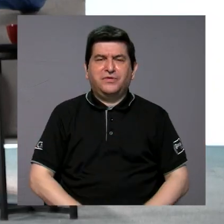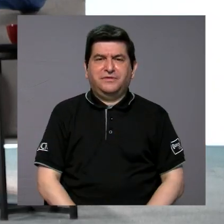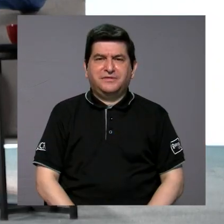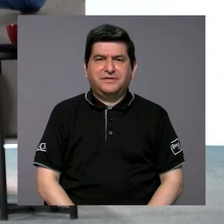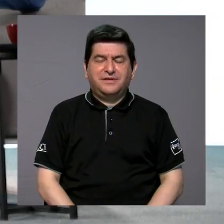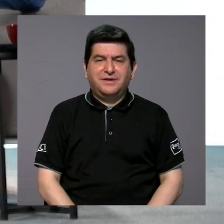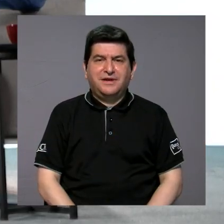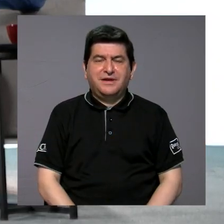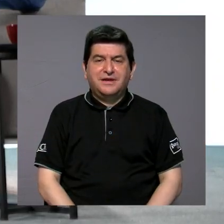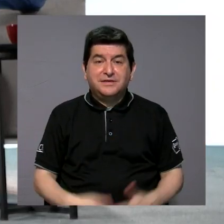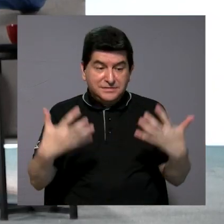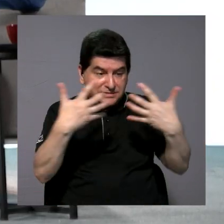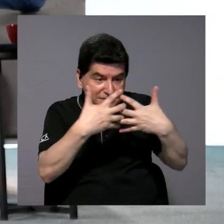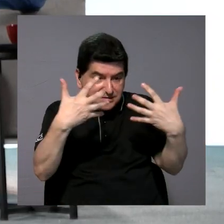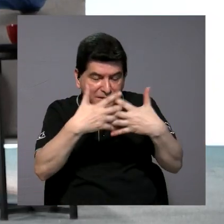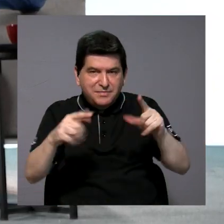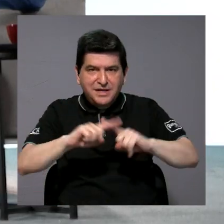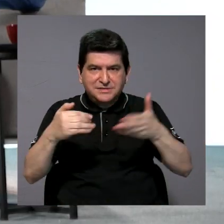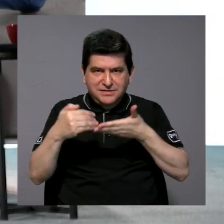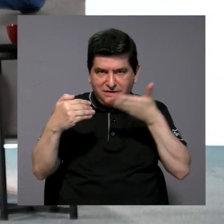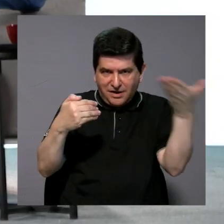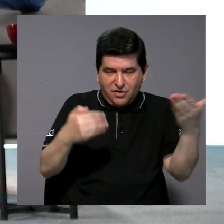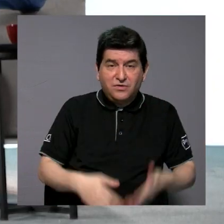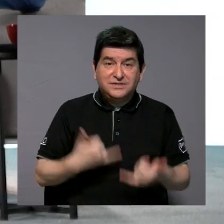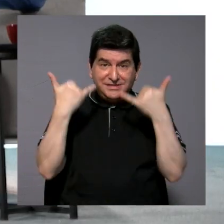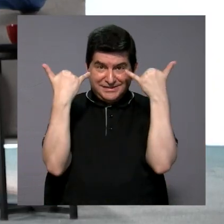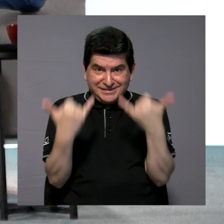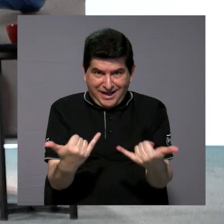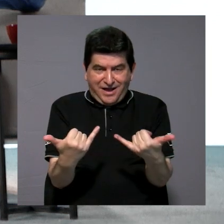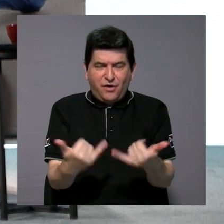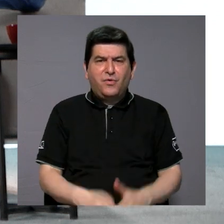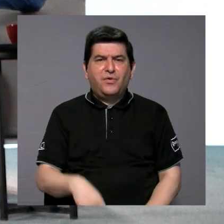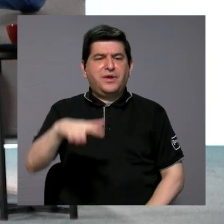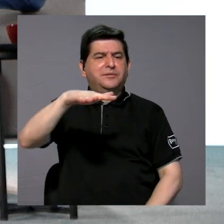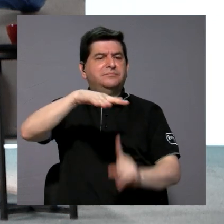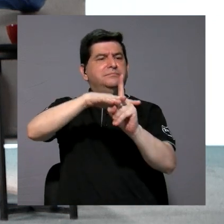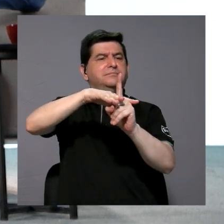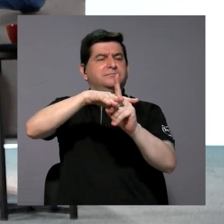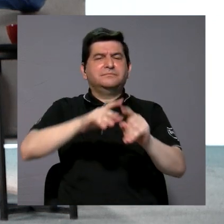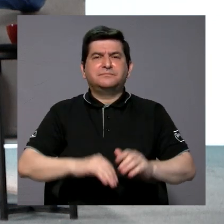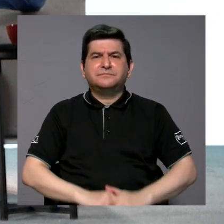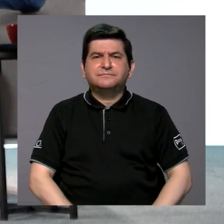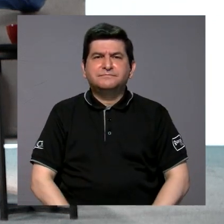que si se combina con otras cosas que están ahora viniendo, como